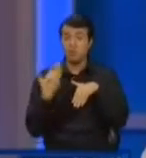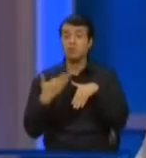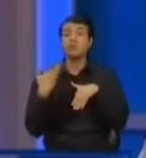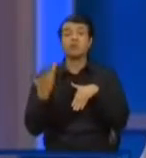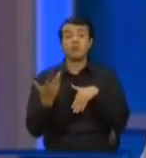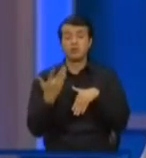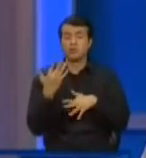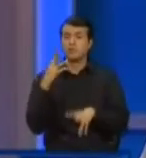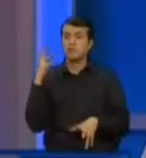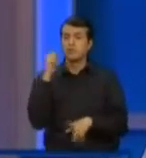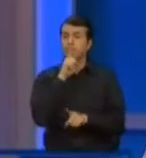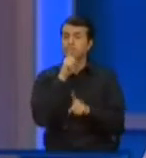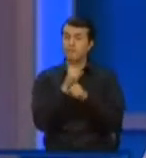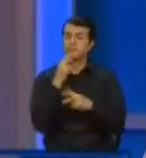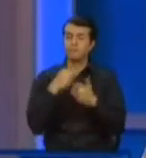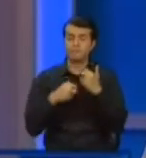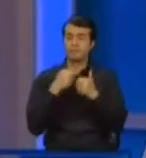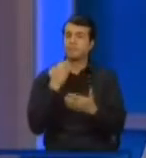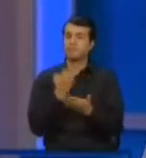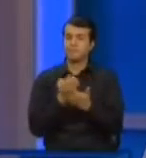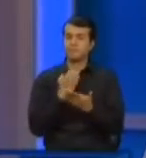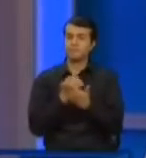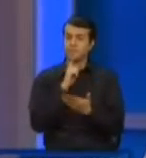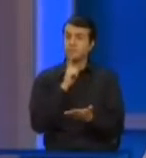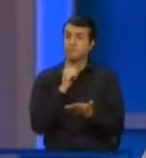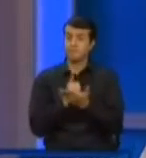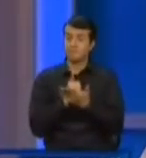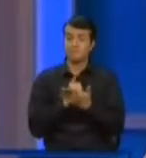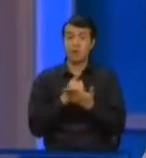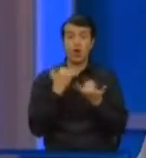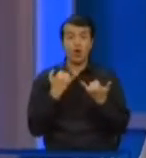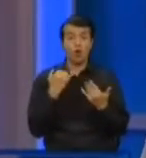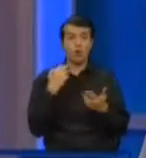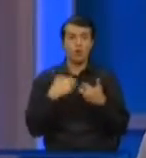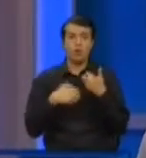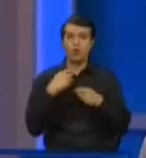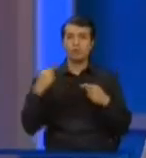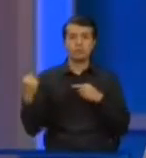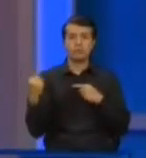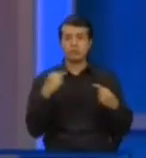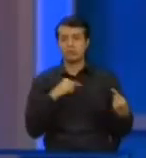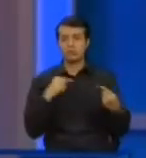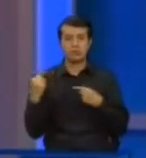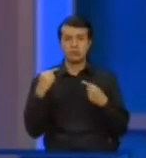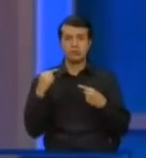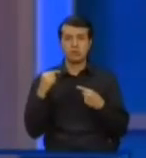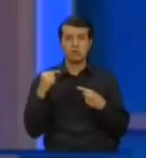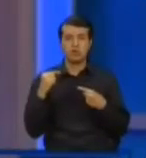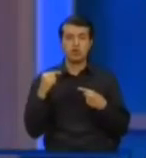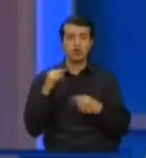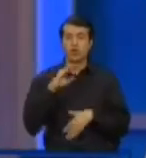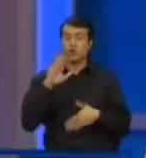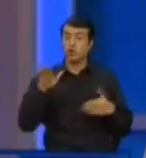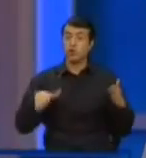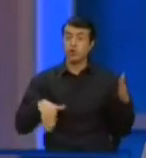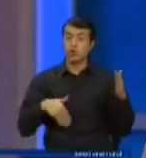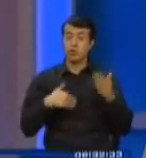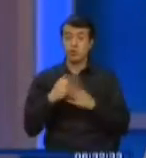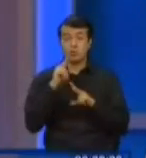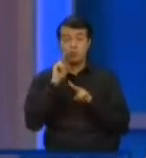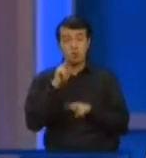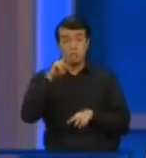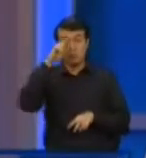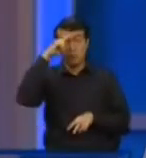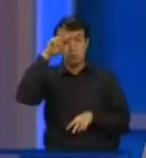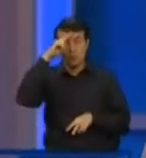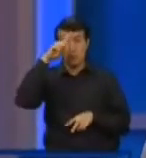un telón de fondo de carácter económico que explica turbulencia política en los dos lados del hemisferio, ¿no? Si nosotros vemos